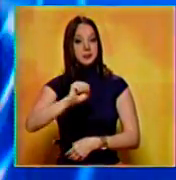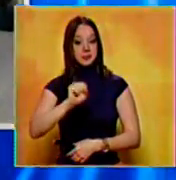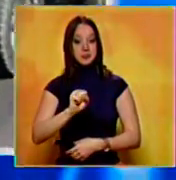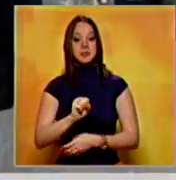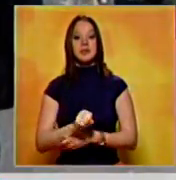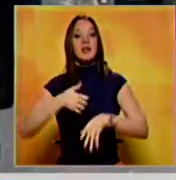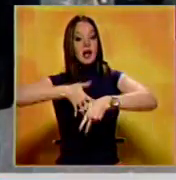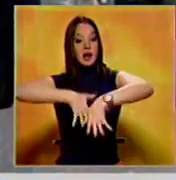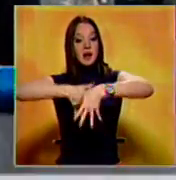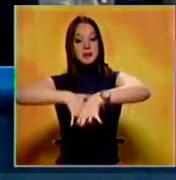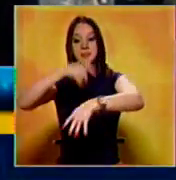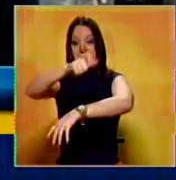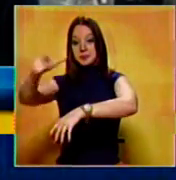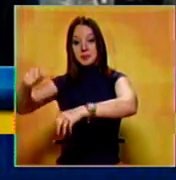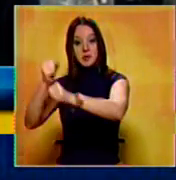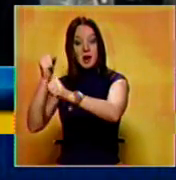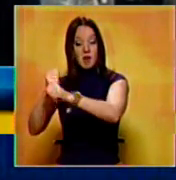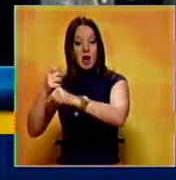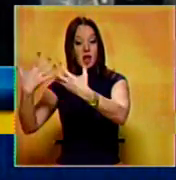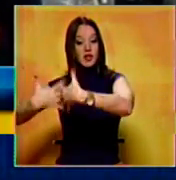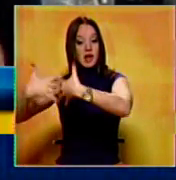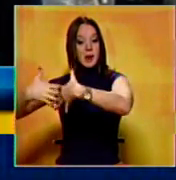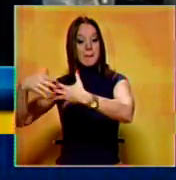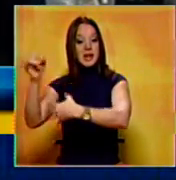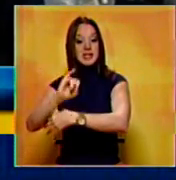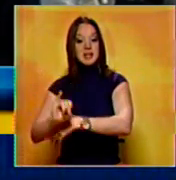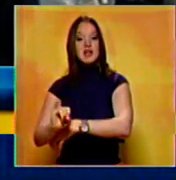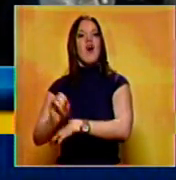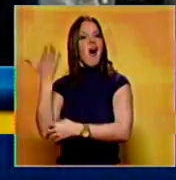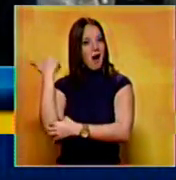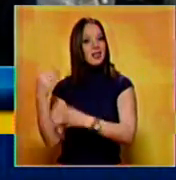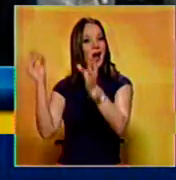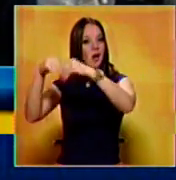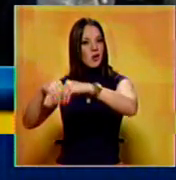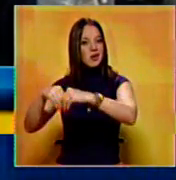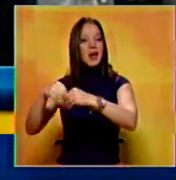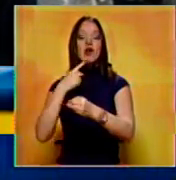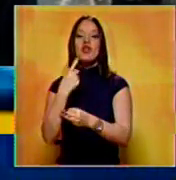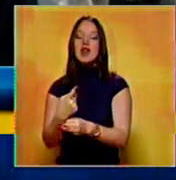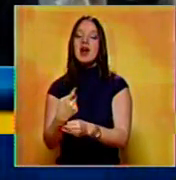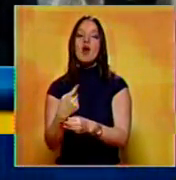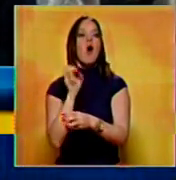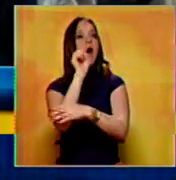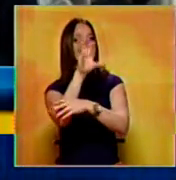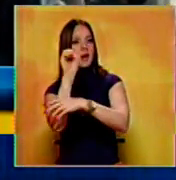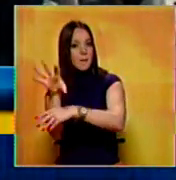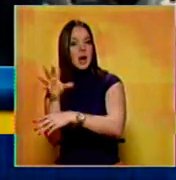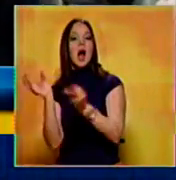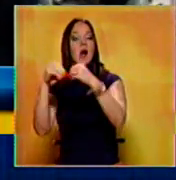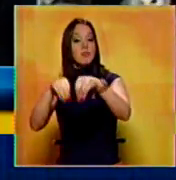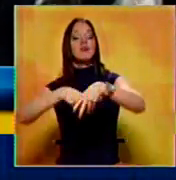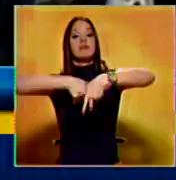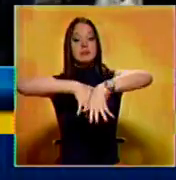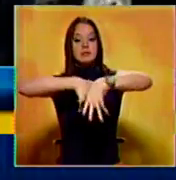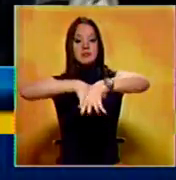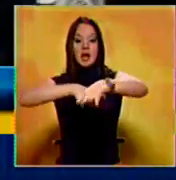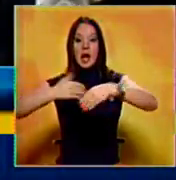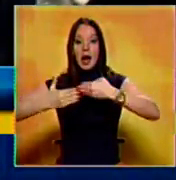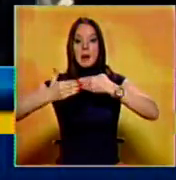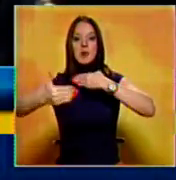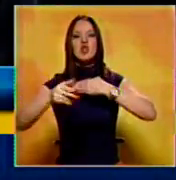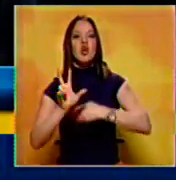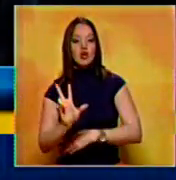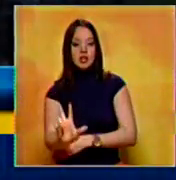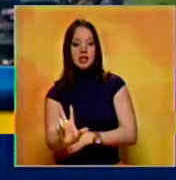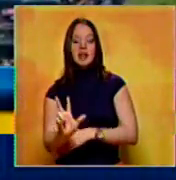efectivamente, la marcha de los trabajadores de Sidor, como lo habían acordado y programado previamente en asamblea, se ejecutó desde el portón 3